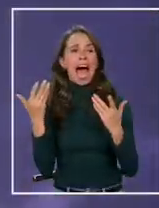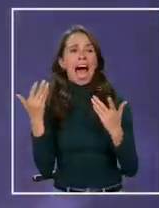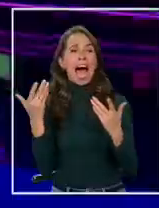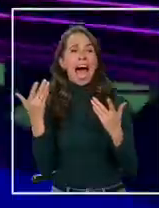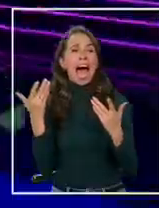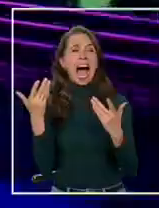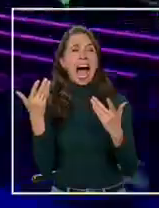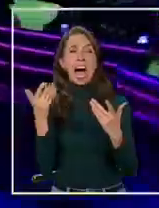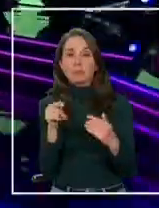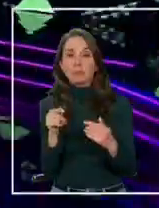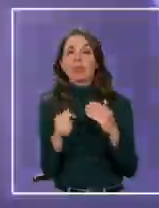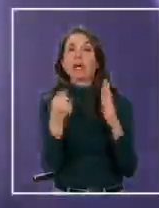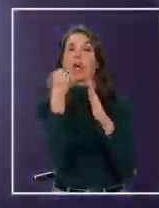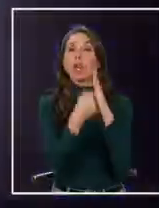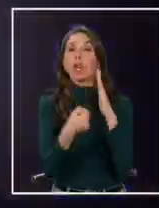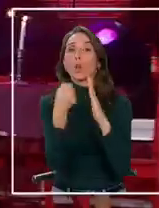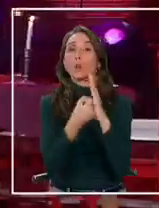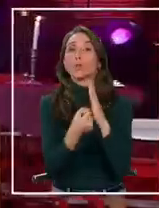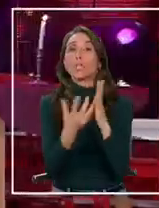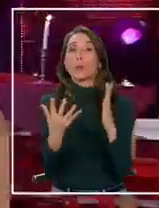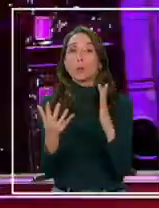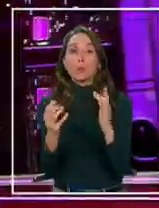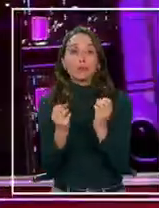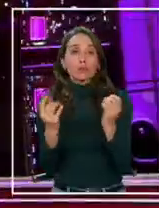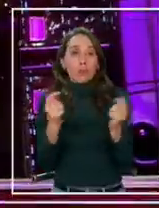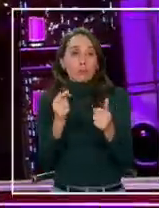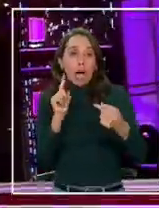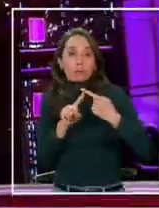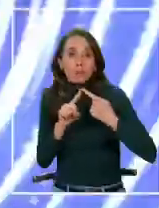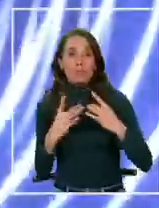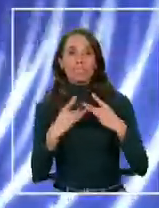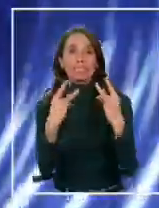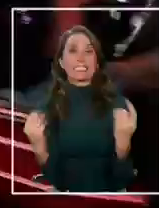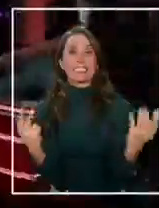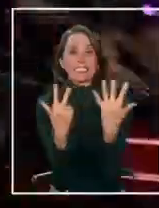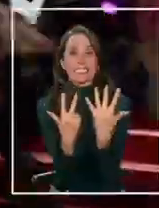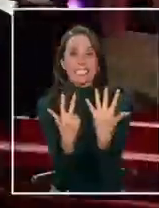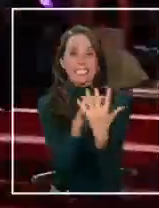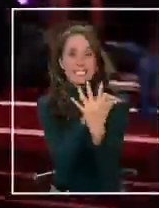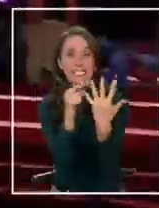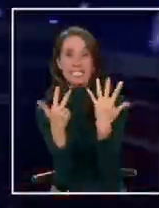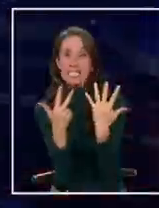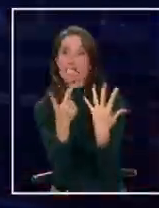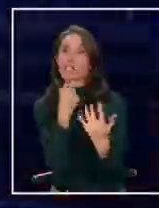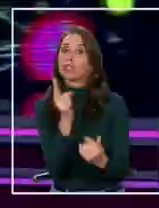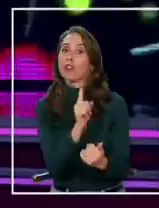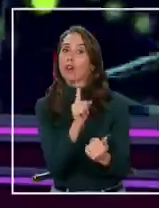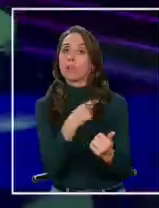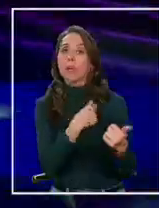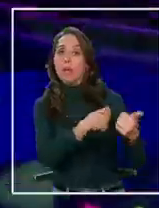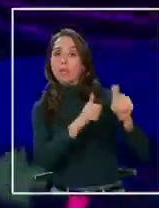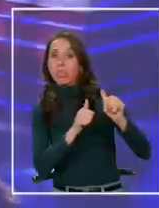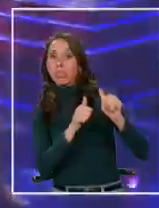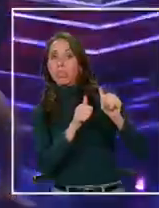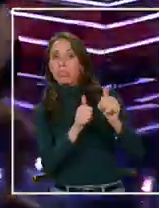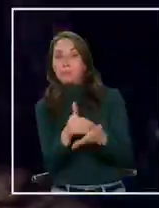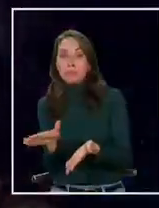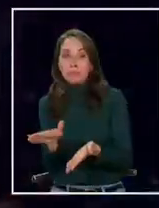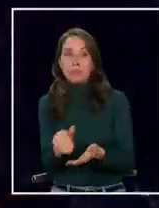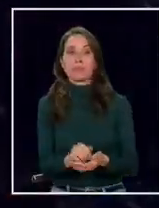competidores han luchado tanto por estar aquí que ninguno está dispuesto a